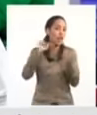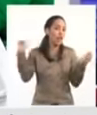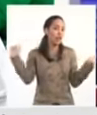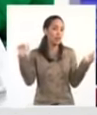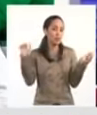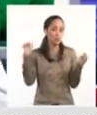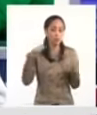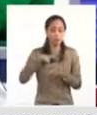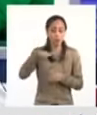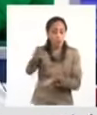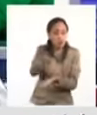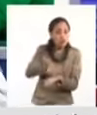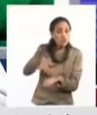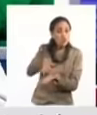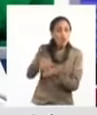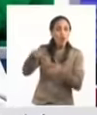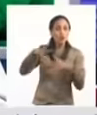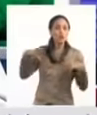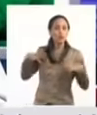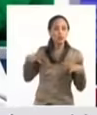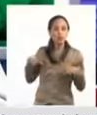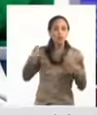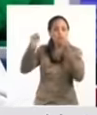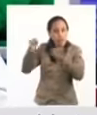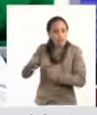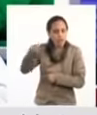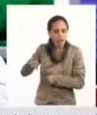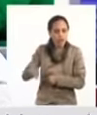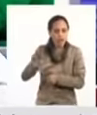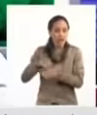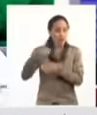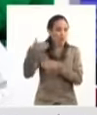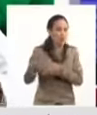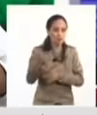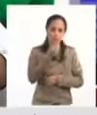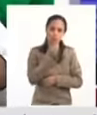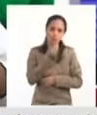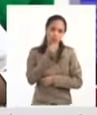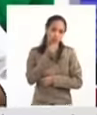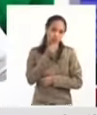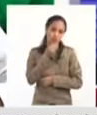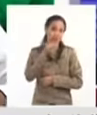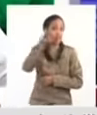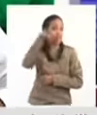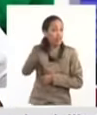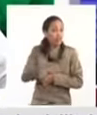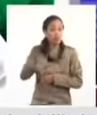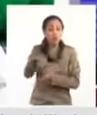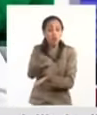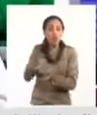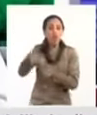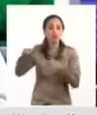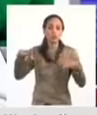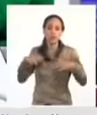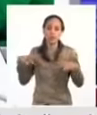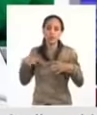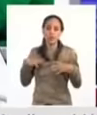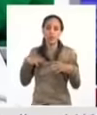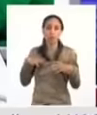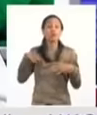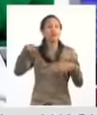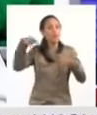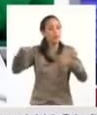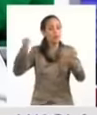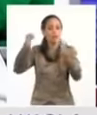turísticos de Varadero y de Ciego de Ávila. Eso ellos tienen que estar ahí Eso hay fronteras que tienen